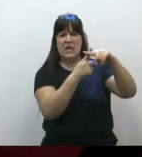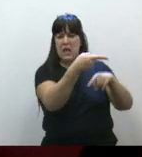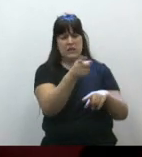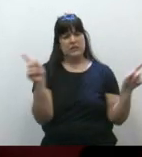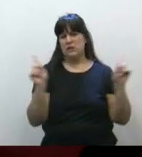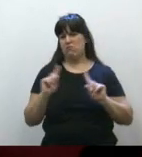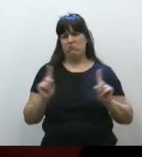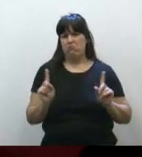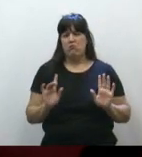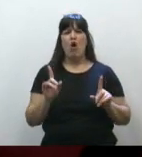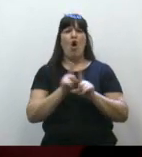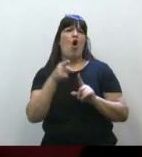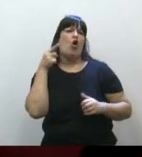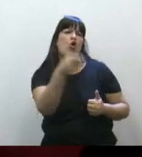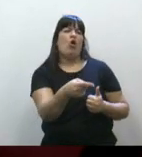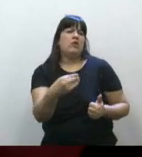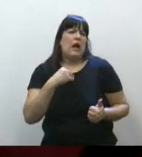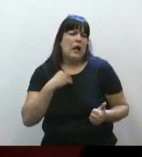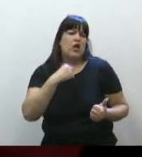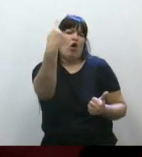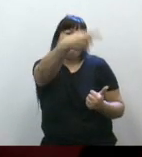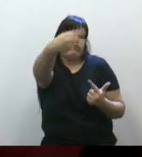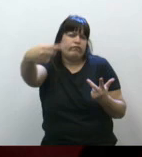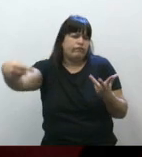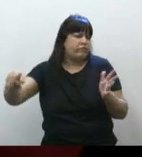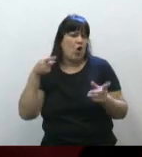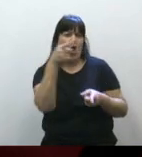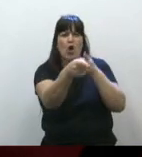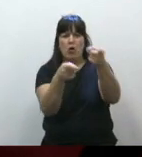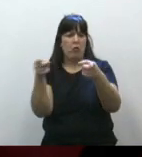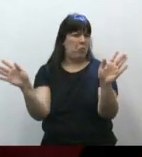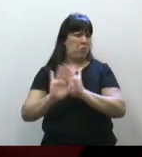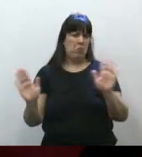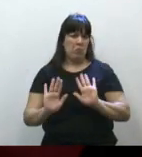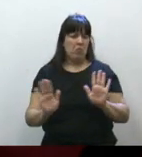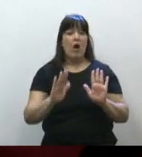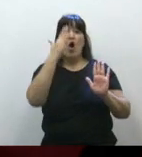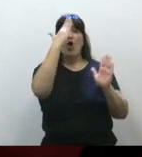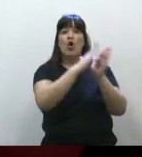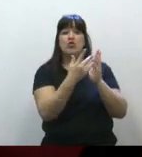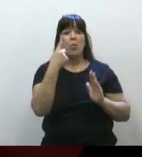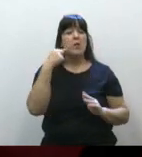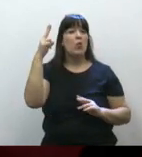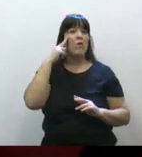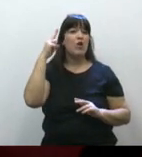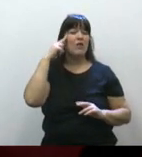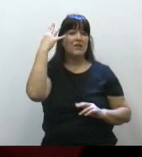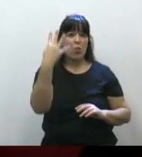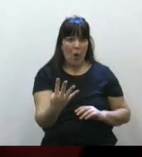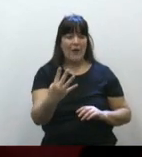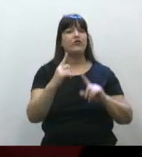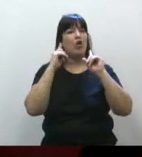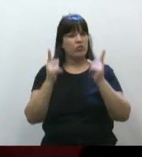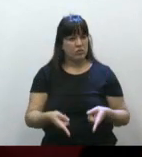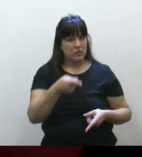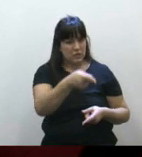ni en contra de los credos en realidad la constitución del 94 también le bajó el